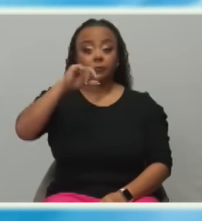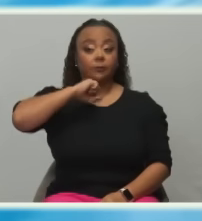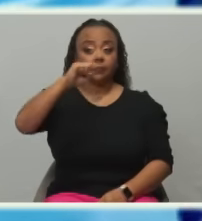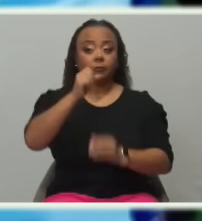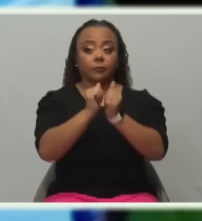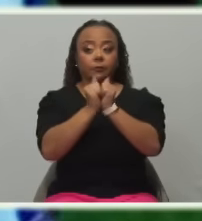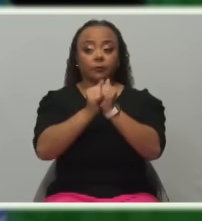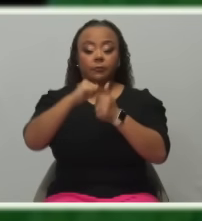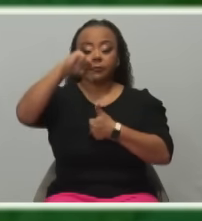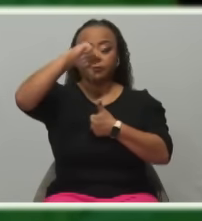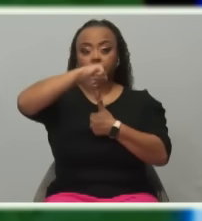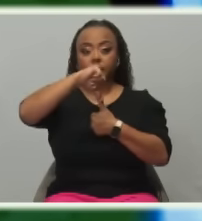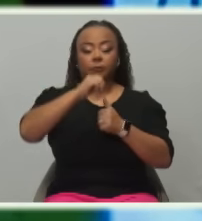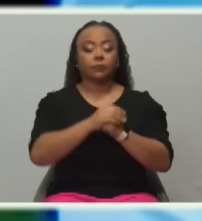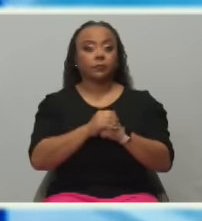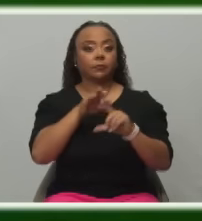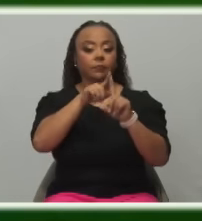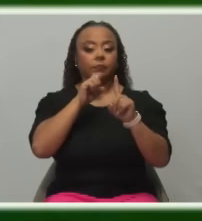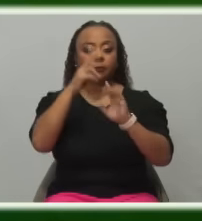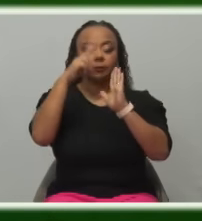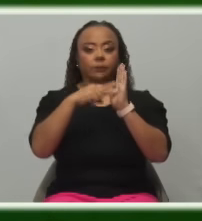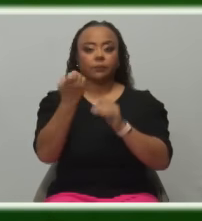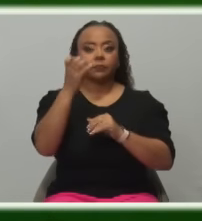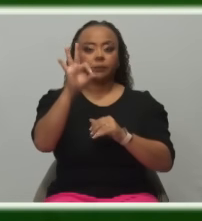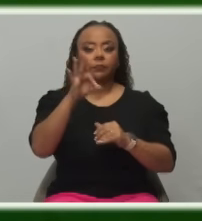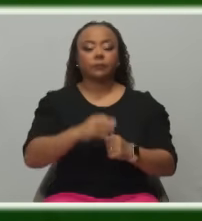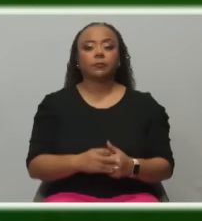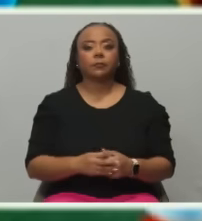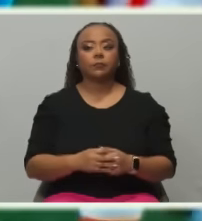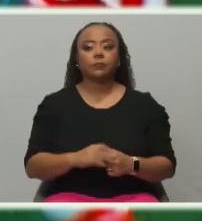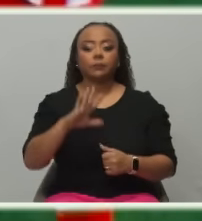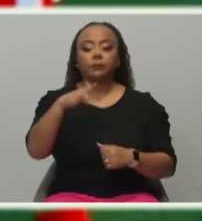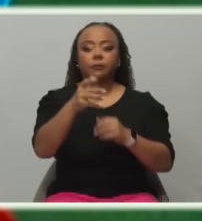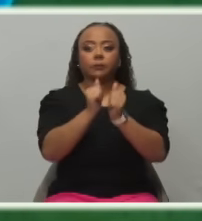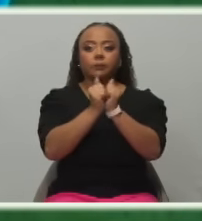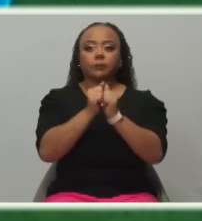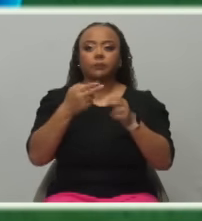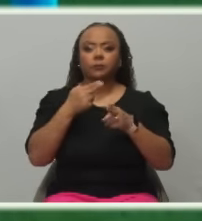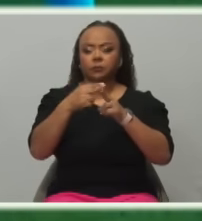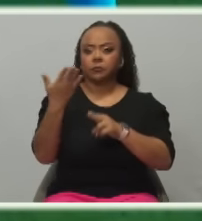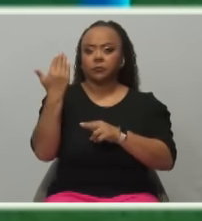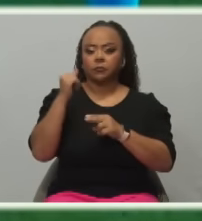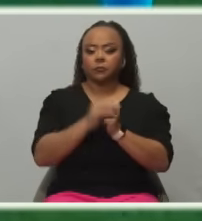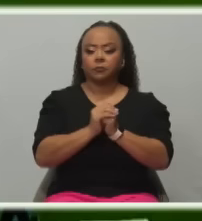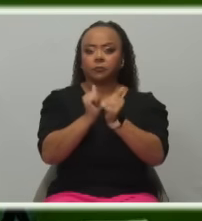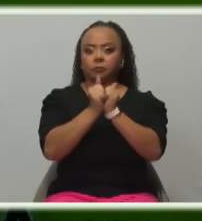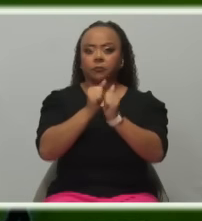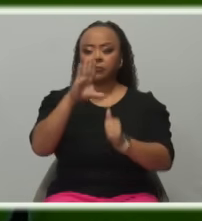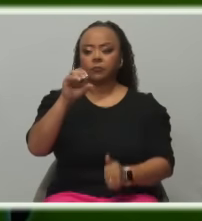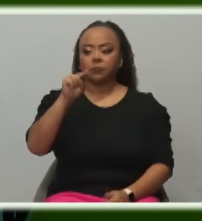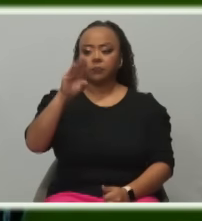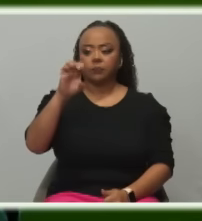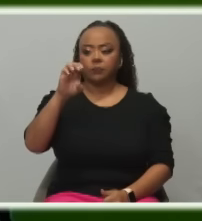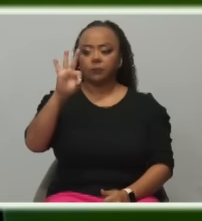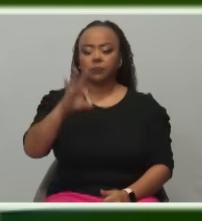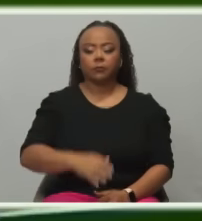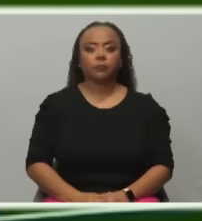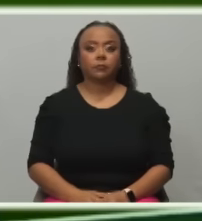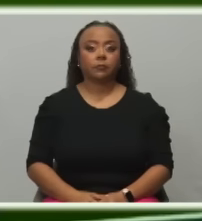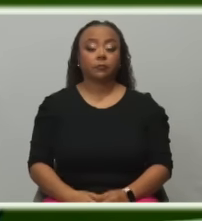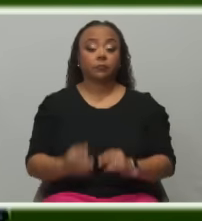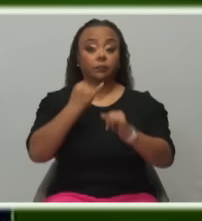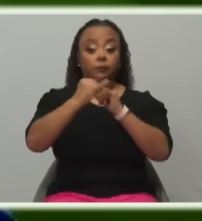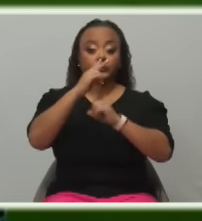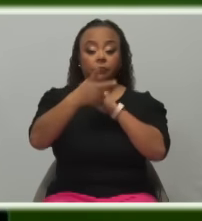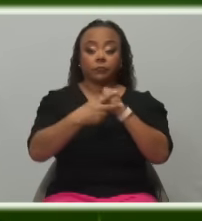certamen centroamericano desde el 2019 cuando el torneo se llamaba liga de Concacaf y la última